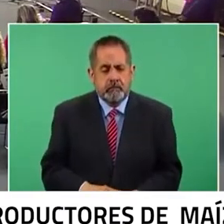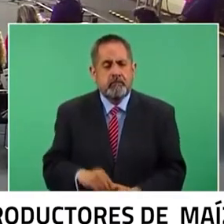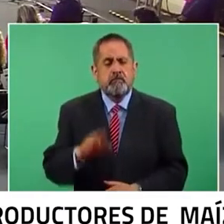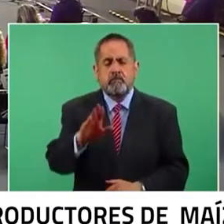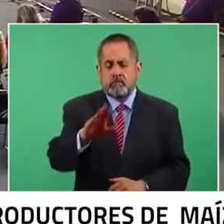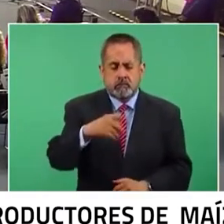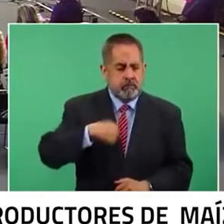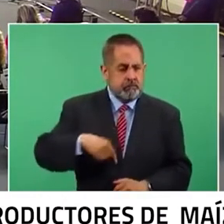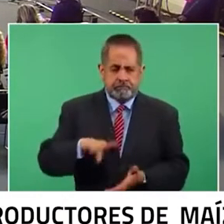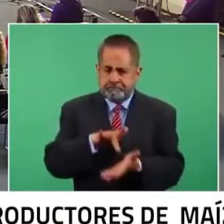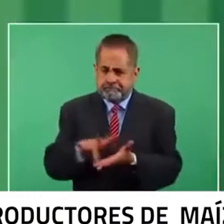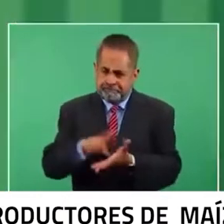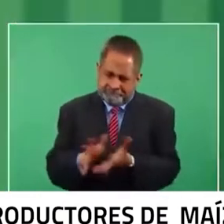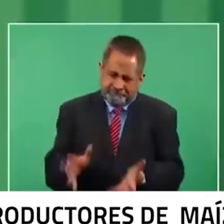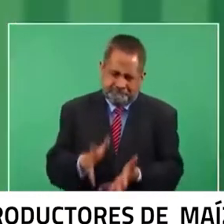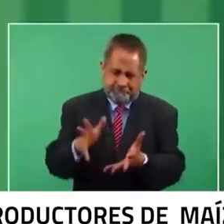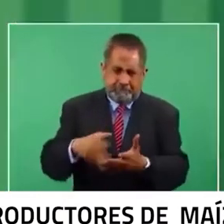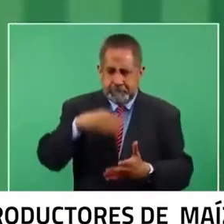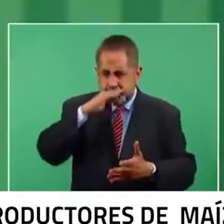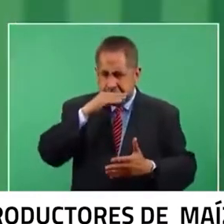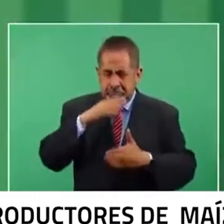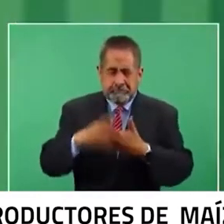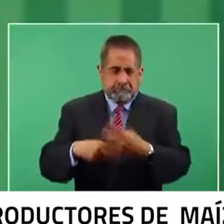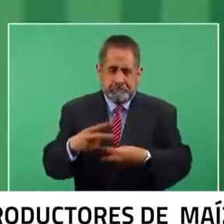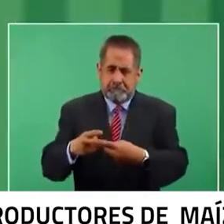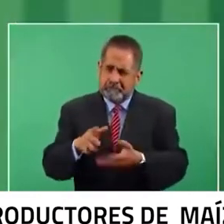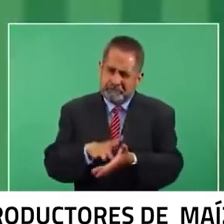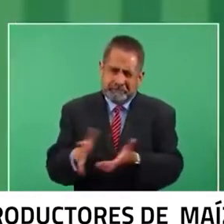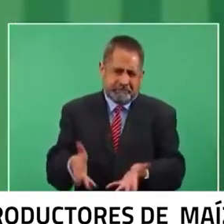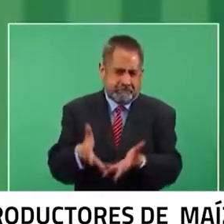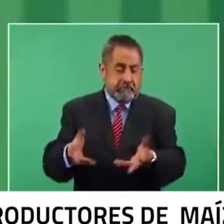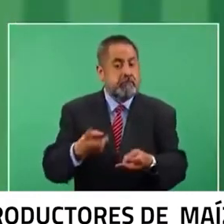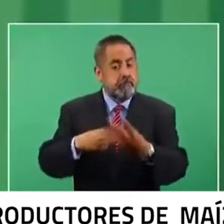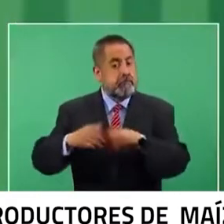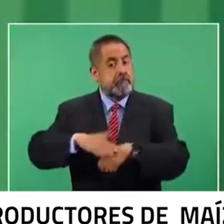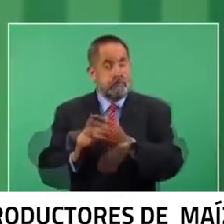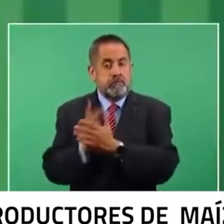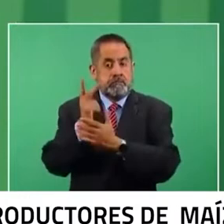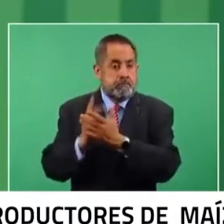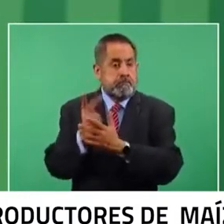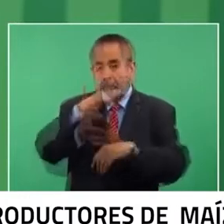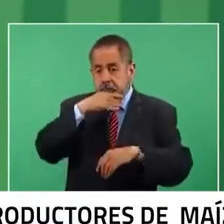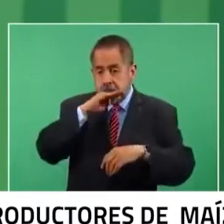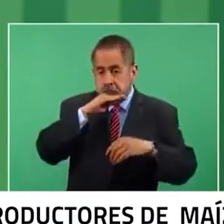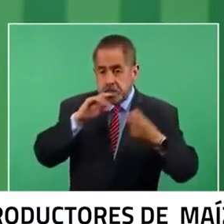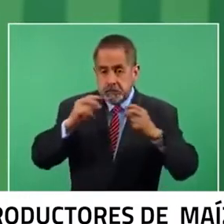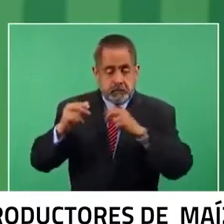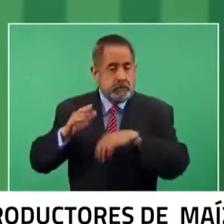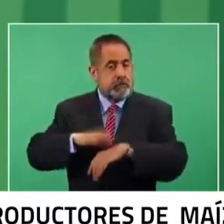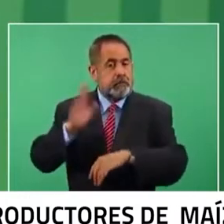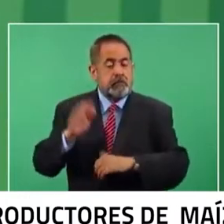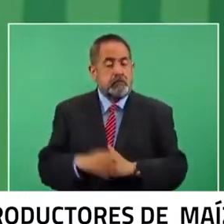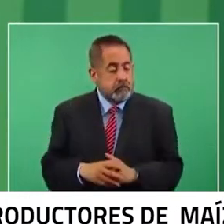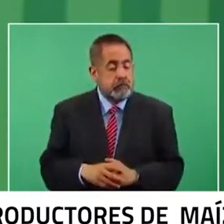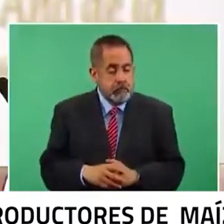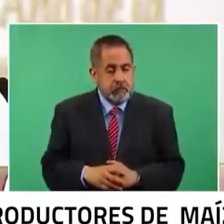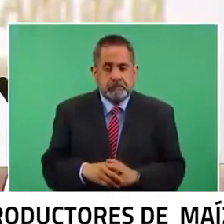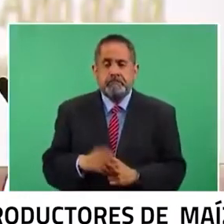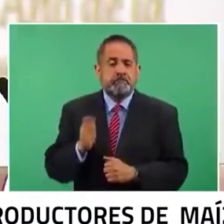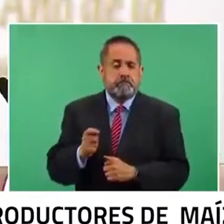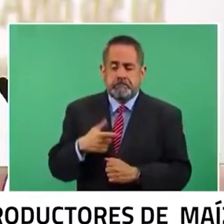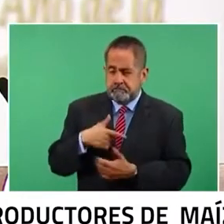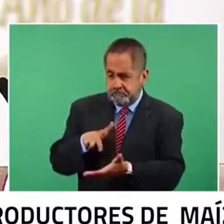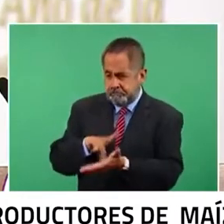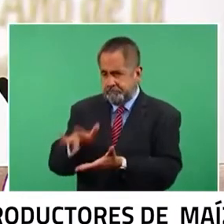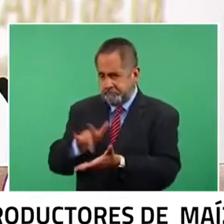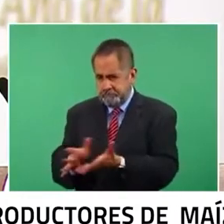impulsando todo lo que es la producción de maíz. Está creciendo la producción de maíz porque se está apoyando a